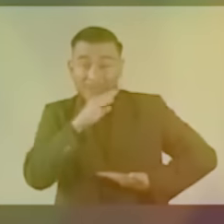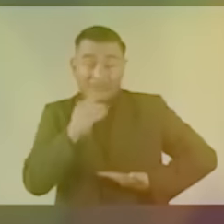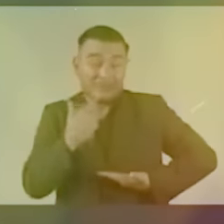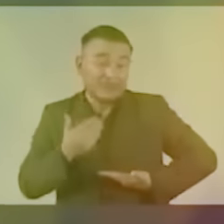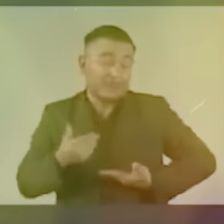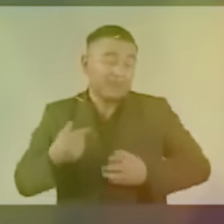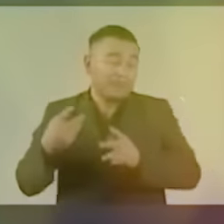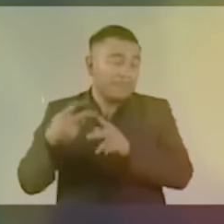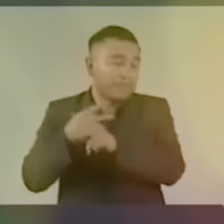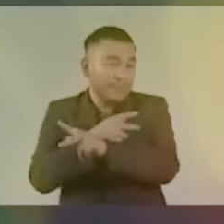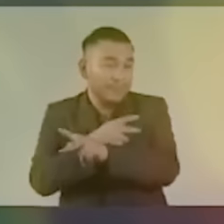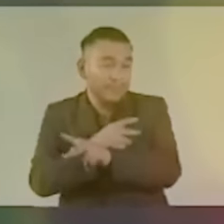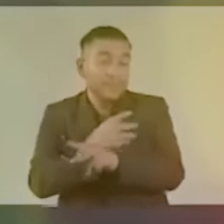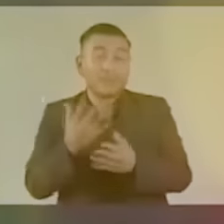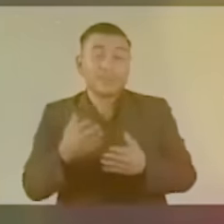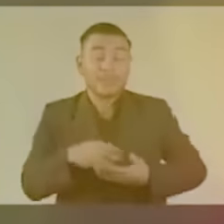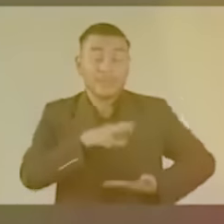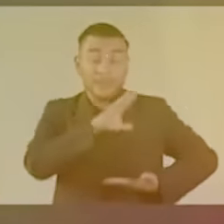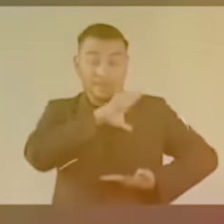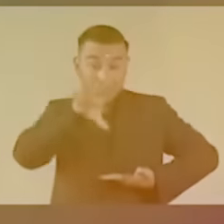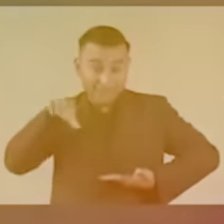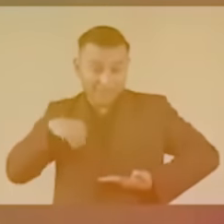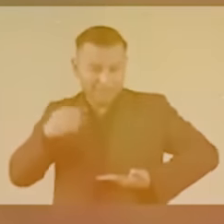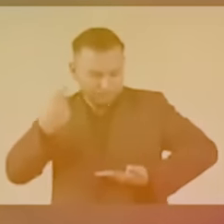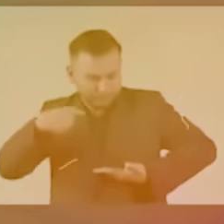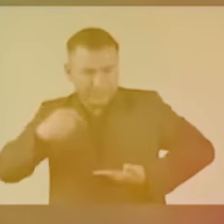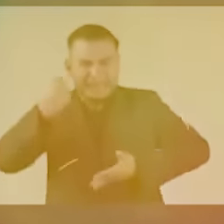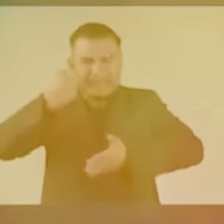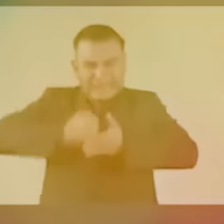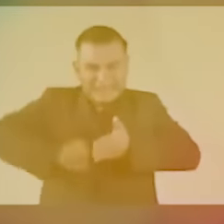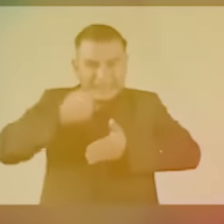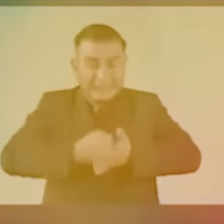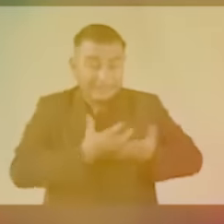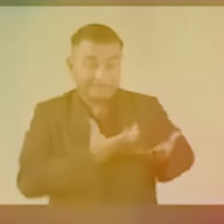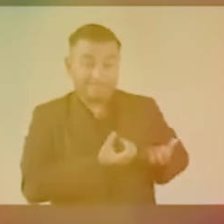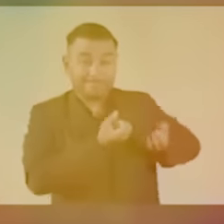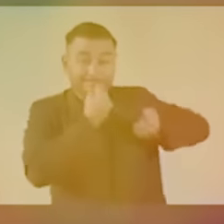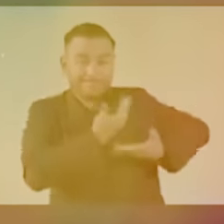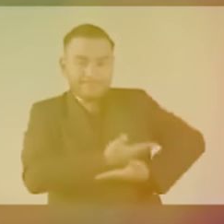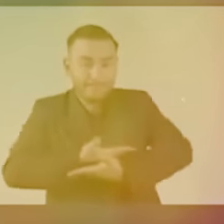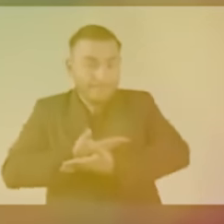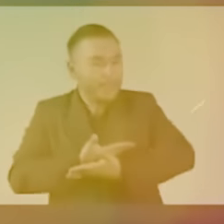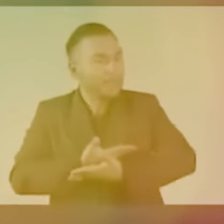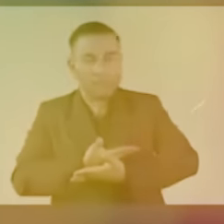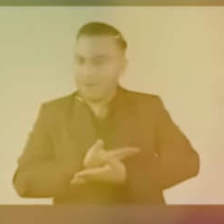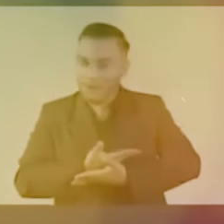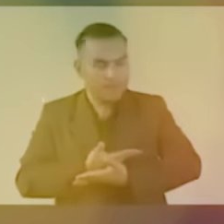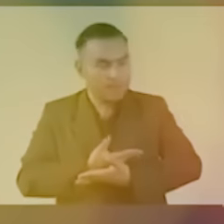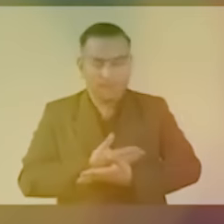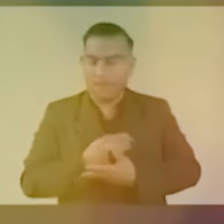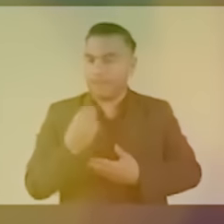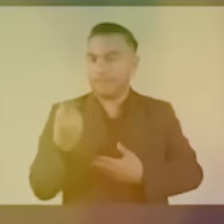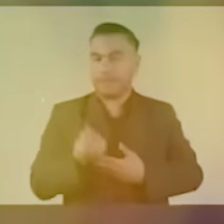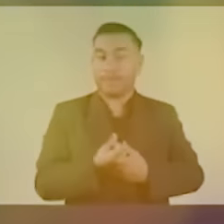La familia va a hacer lo imposible por salvar al niño. Pero no va a ser fácil.